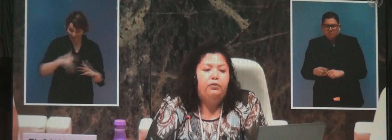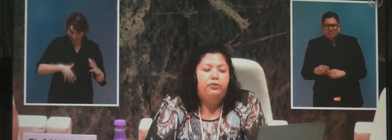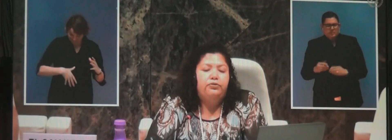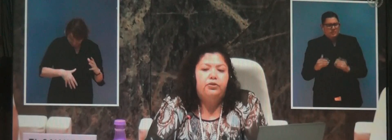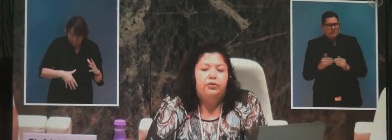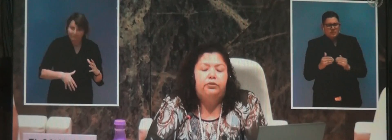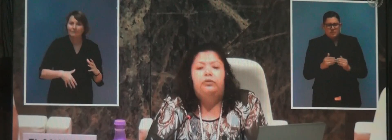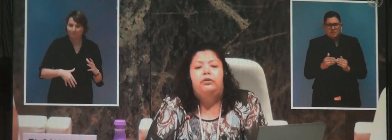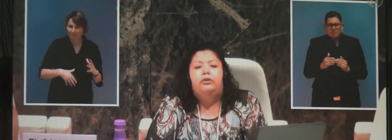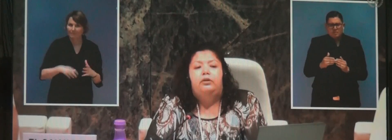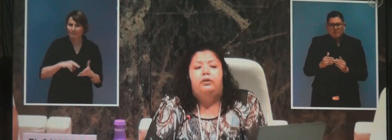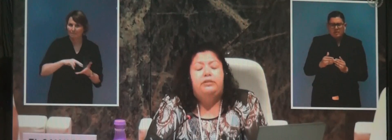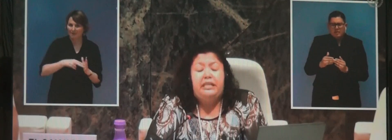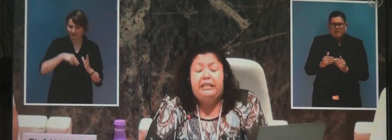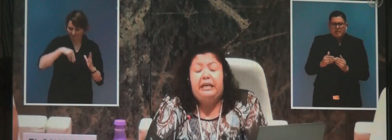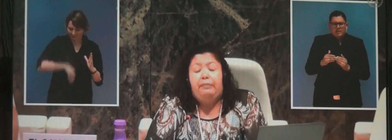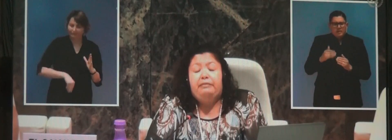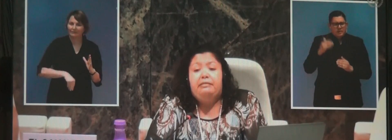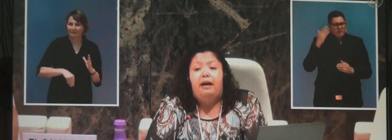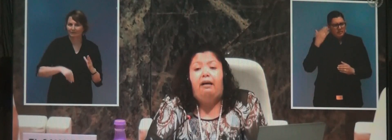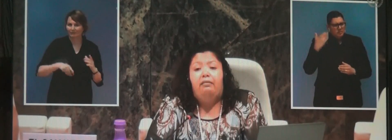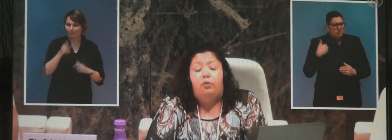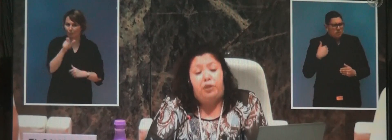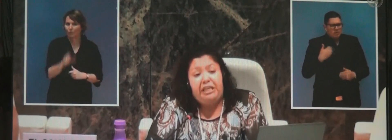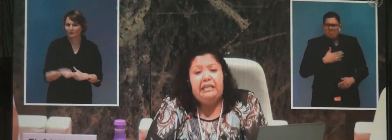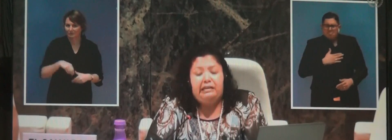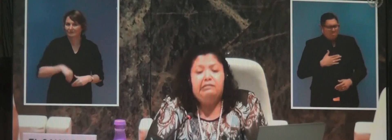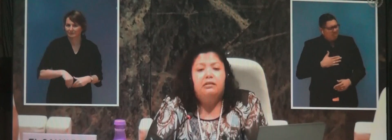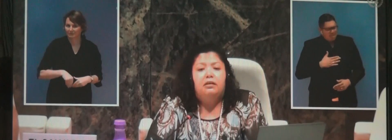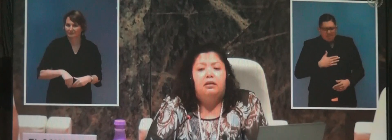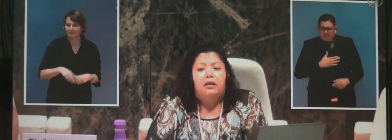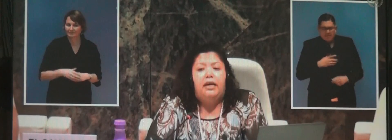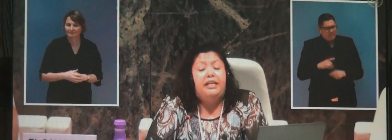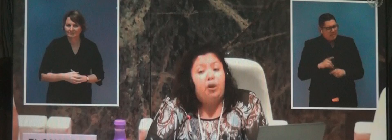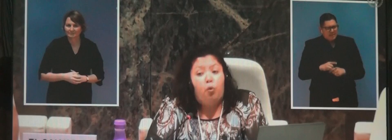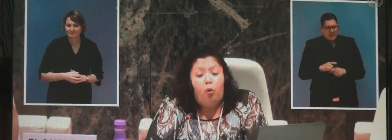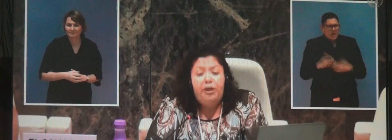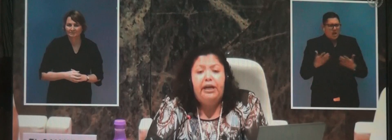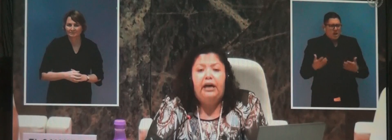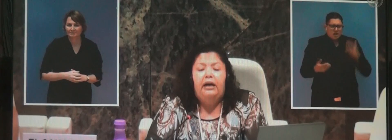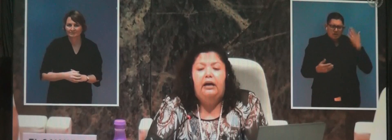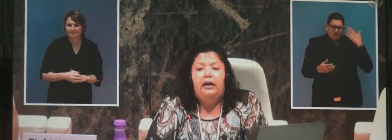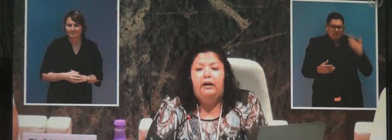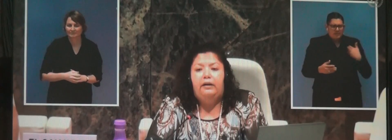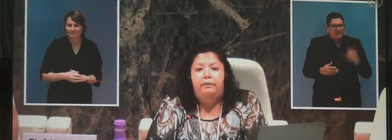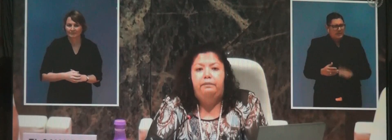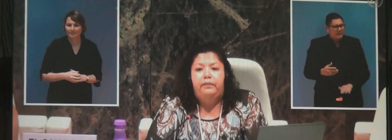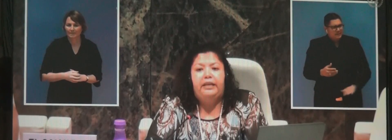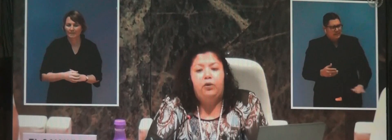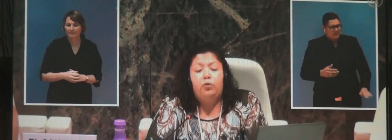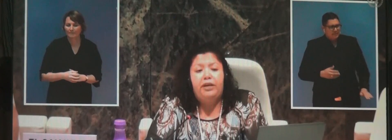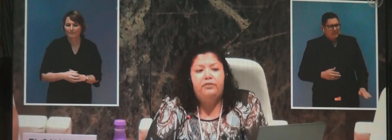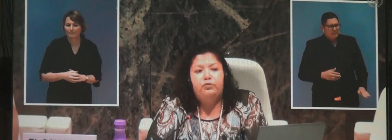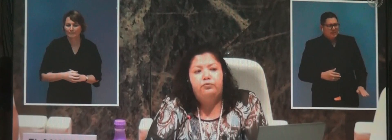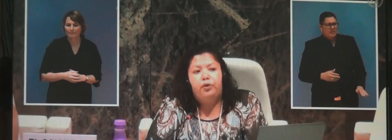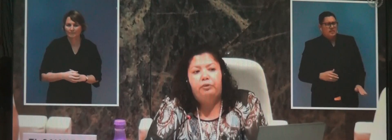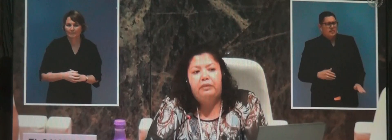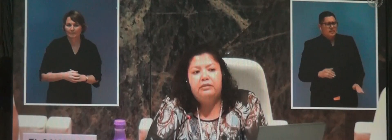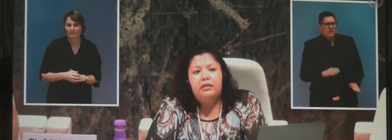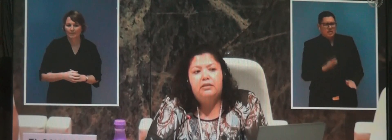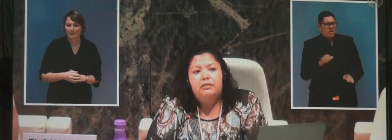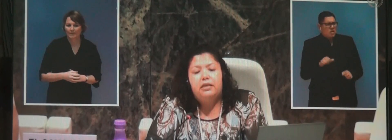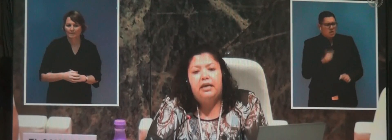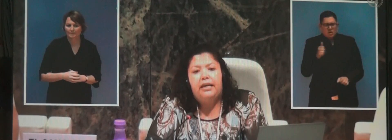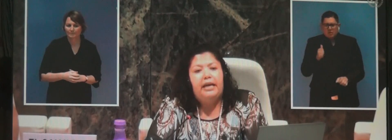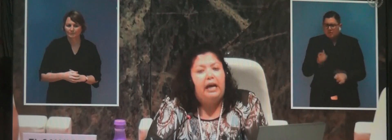en condición sin discapacidad o niñas, de ninguna de sus